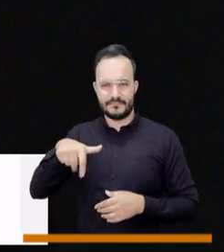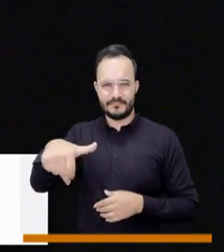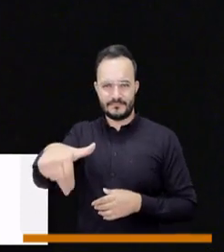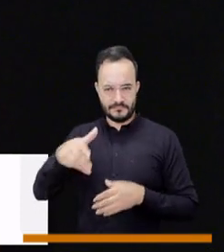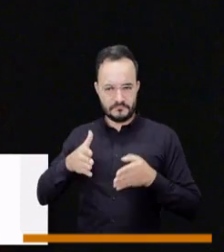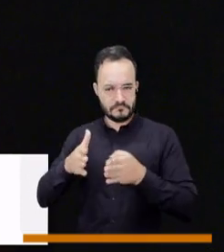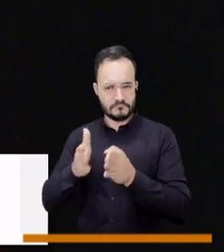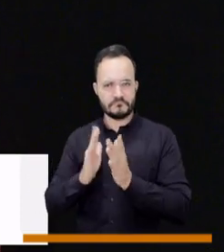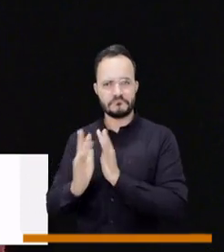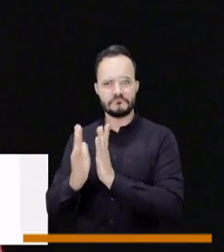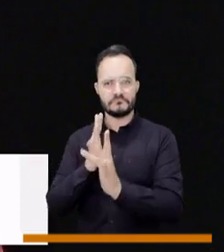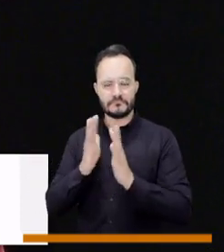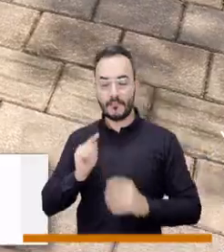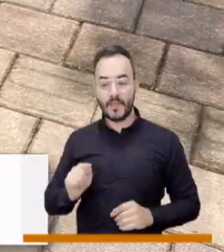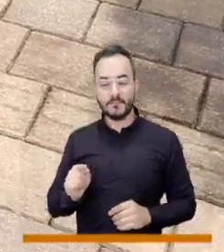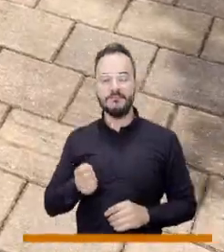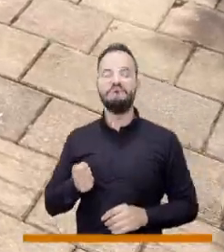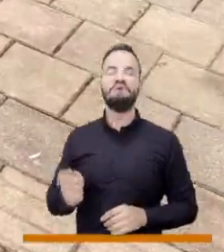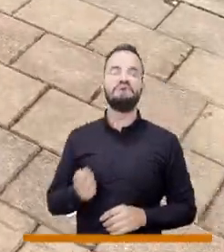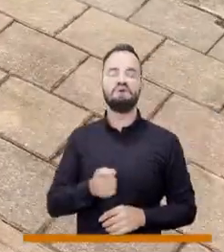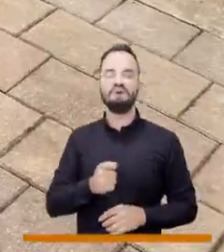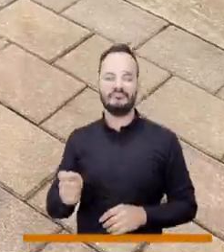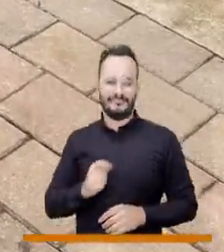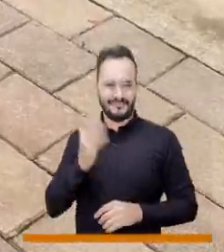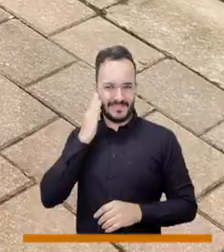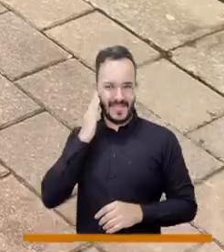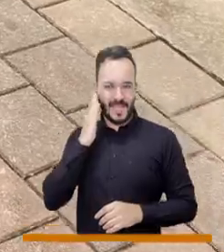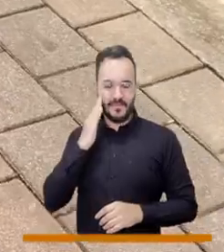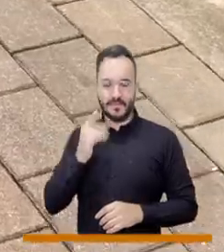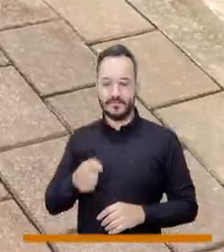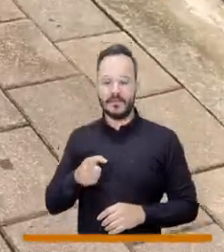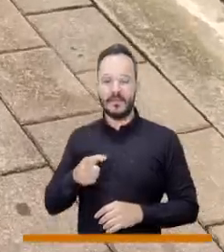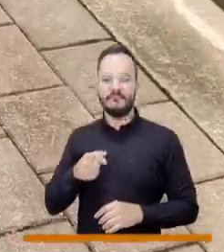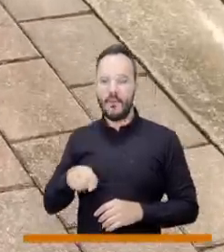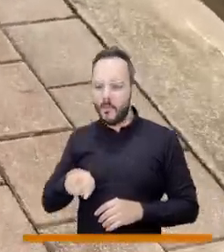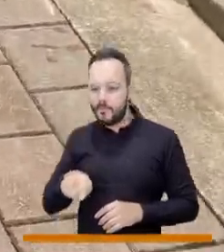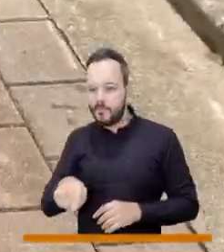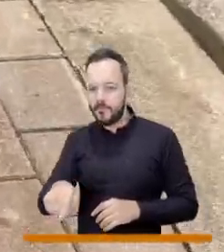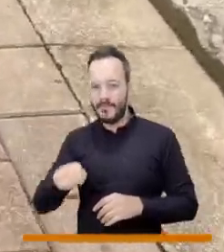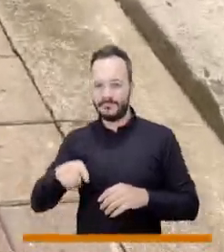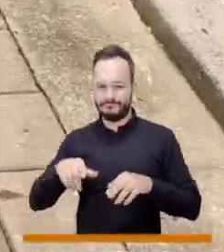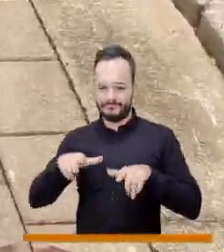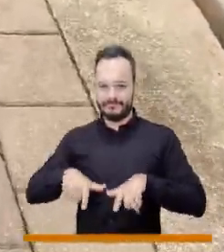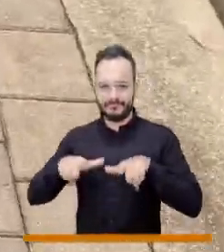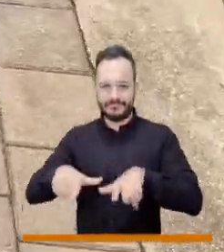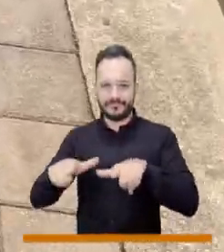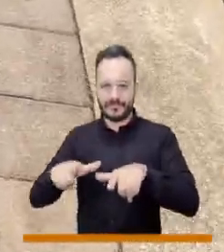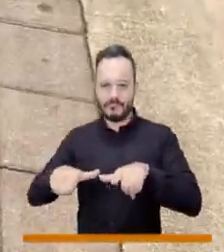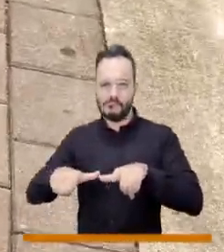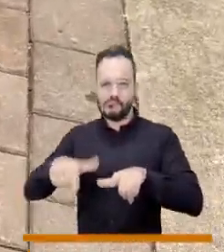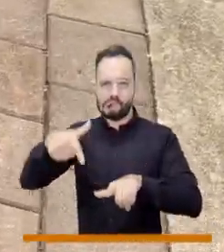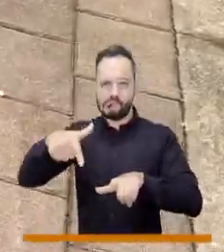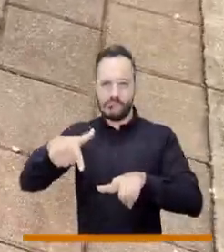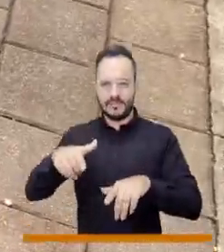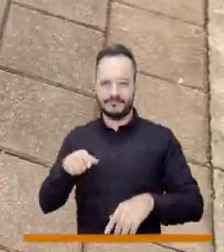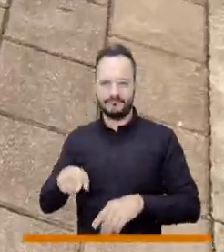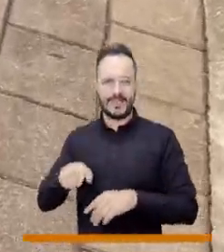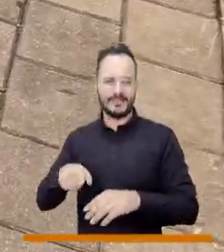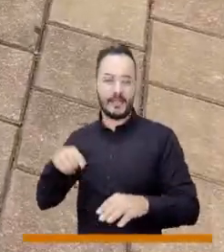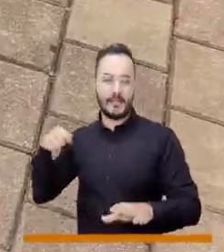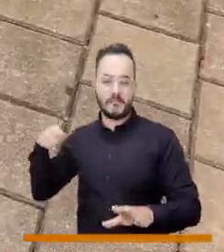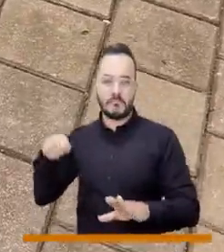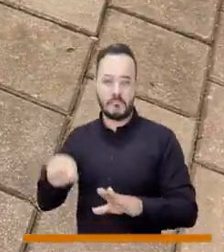por baldosas entonces Muchas veces las personas vienen caminando con su bastón guía y se tropiezan con esas con esas